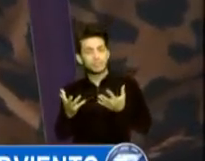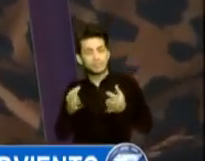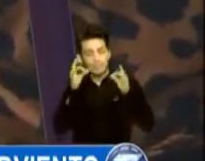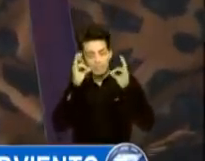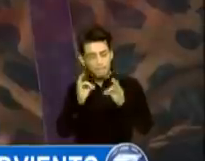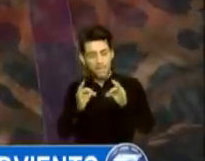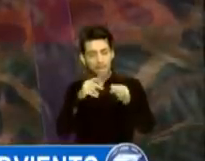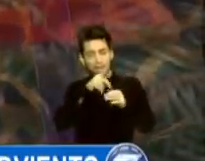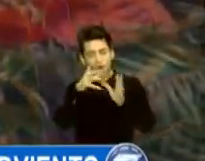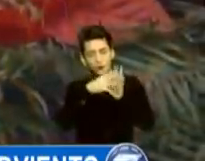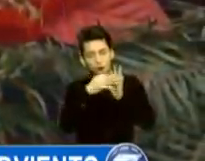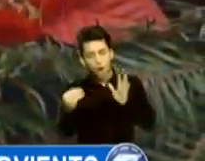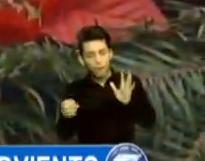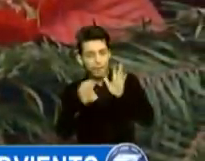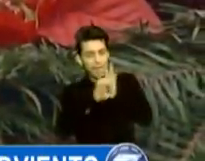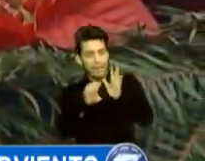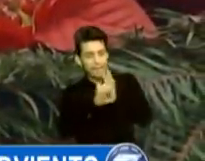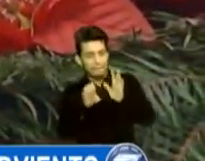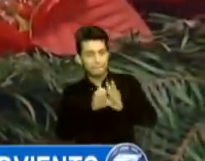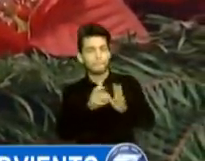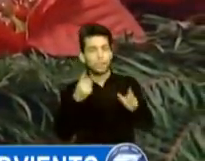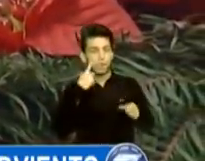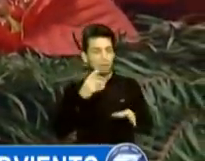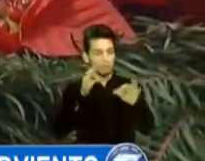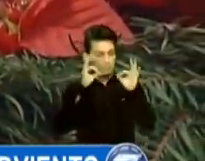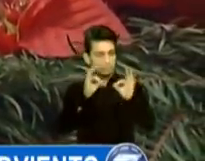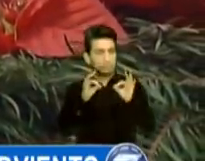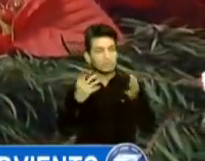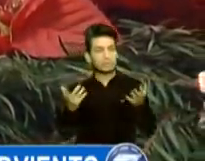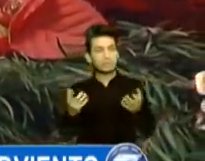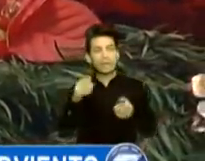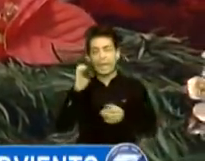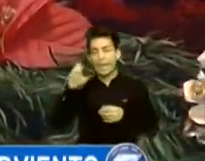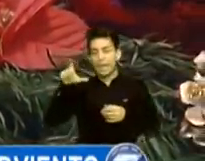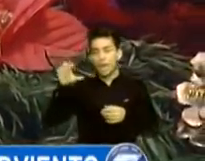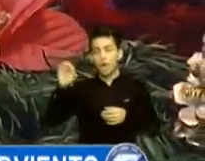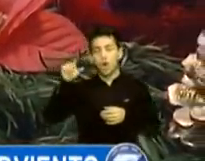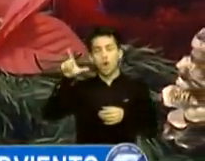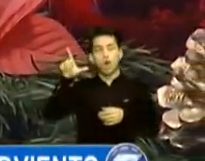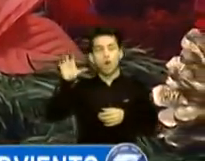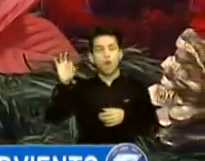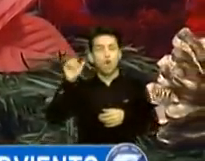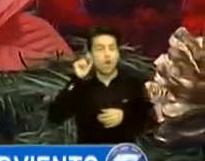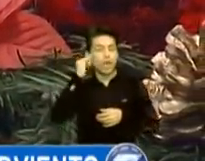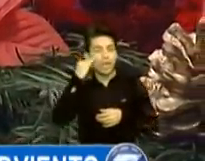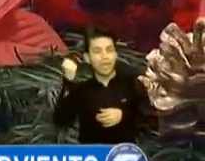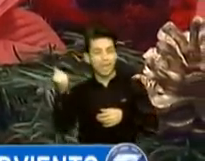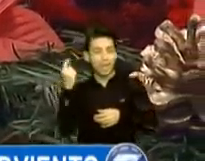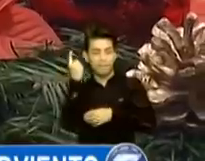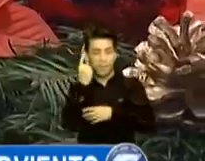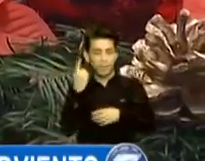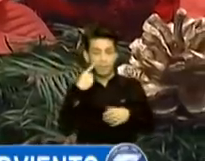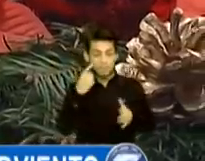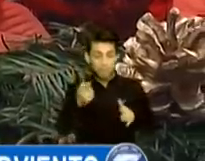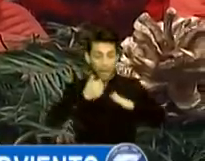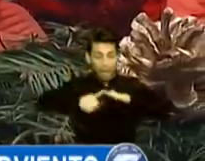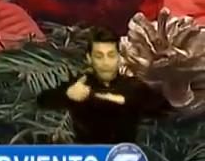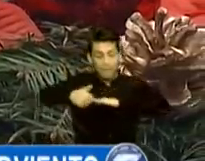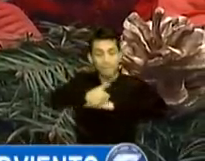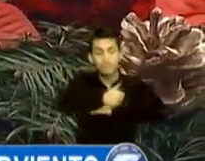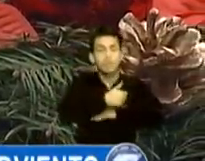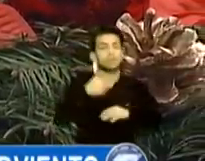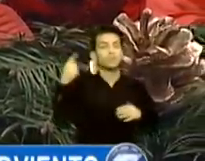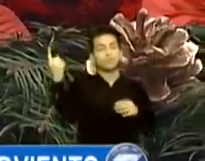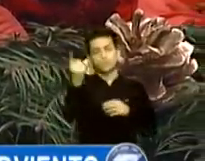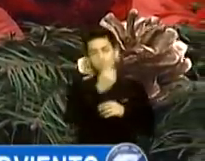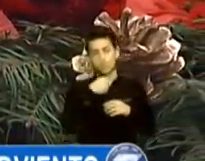todos sus sentidos y, por supuesto, hacerlo de una manera ecológica para nosotros también es muy importante. Así que compartimos esta corona de Adviento con todos ustedes porque ustedes